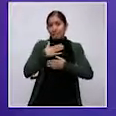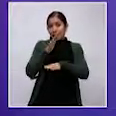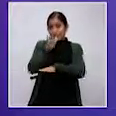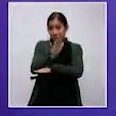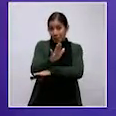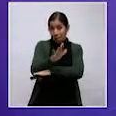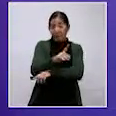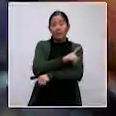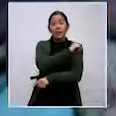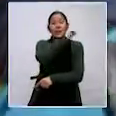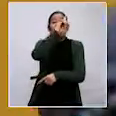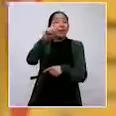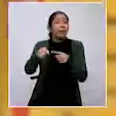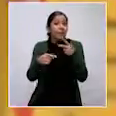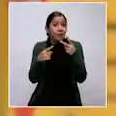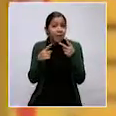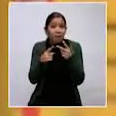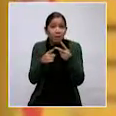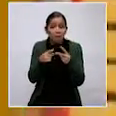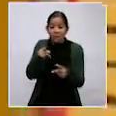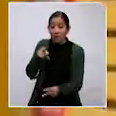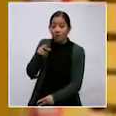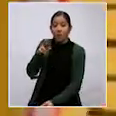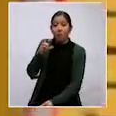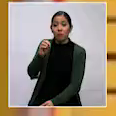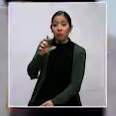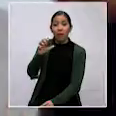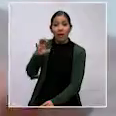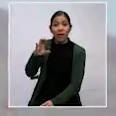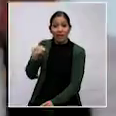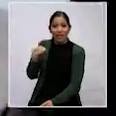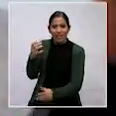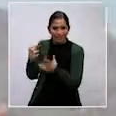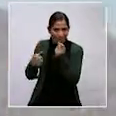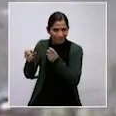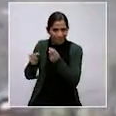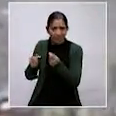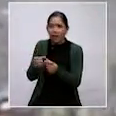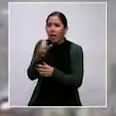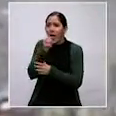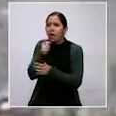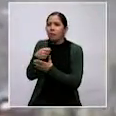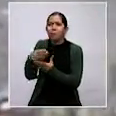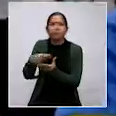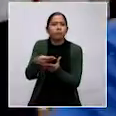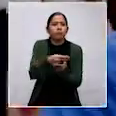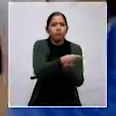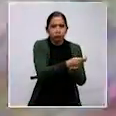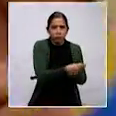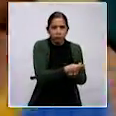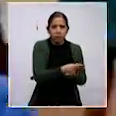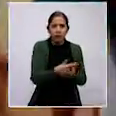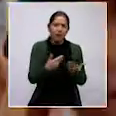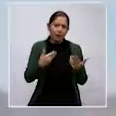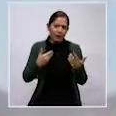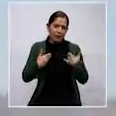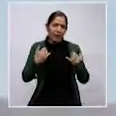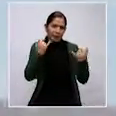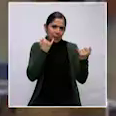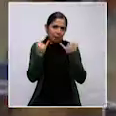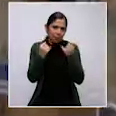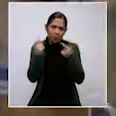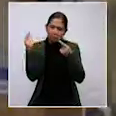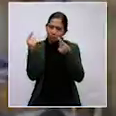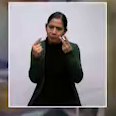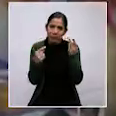Pero además de ello, Proleche ha estado realizando lo que es la distribución de estos productos lácteos. Pues tenemos toda la información y los